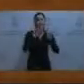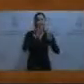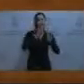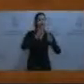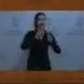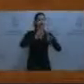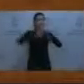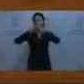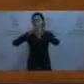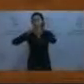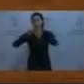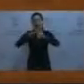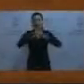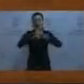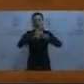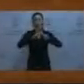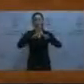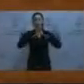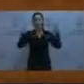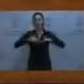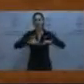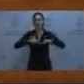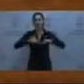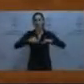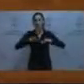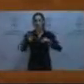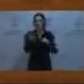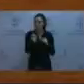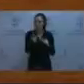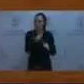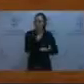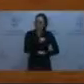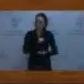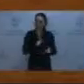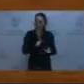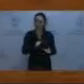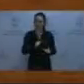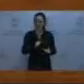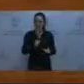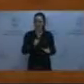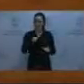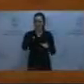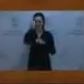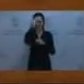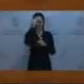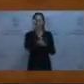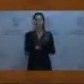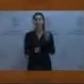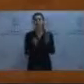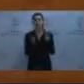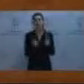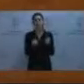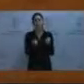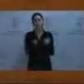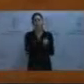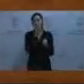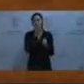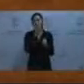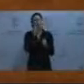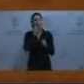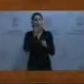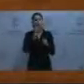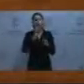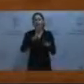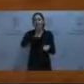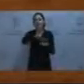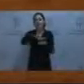no proceder a derribos innecesarios. Yo creo que se está cometiendo un error grave al no dar uso a los